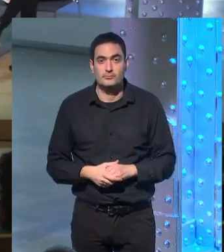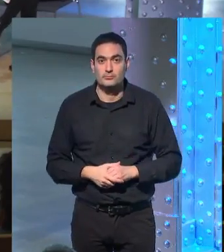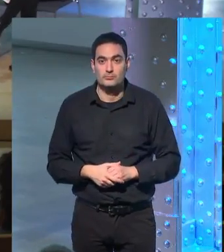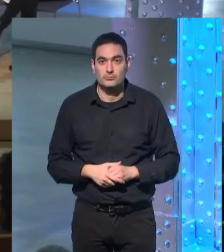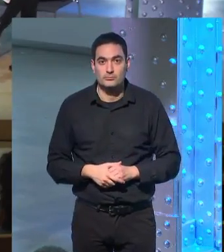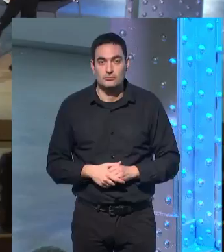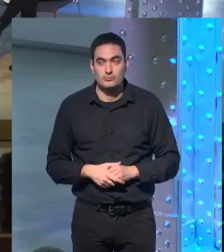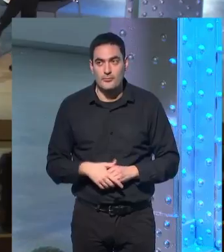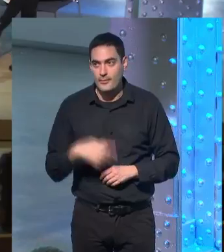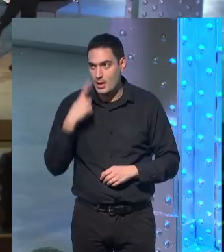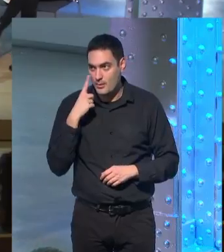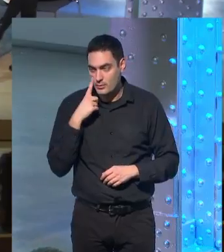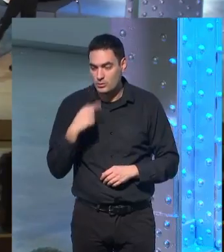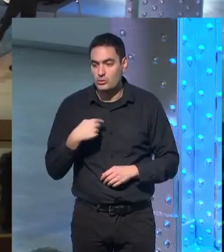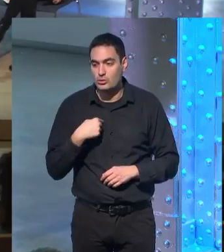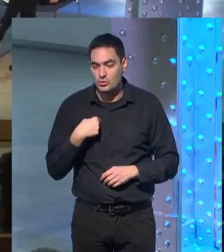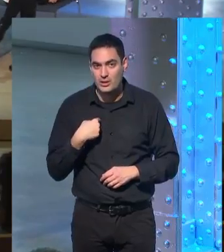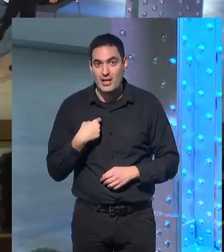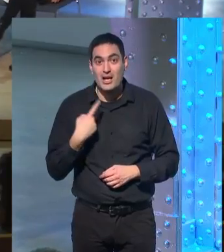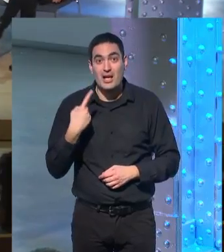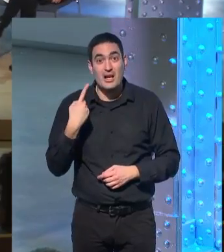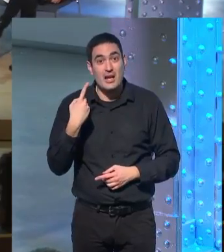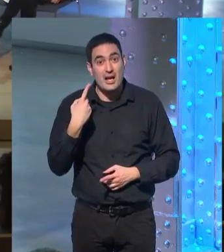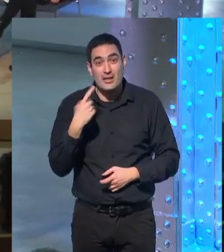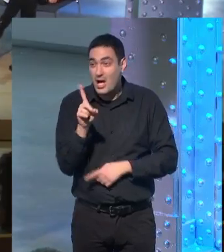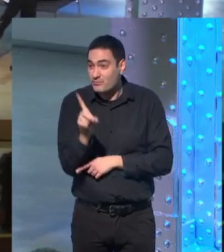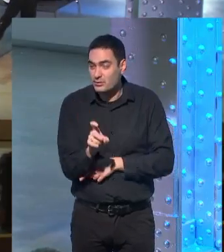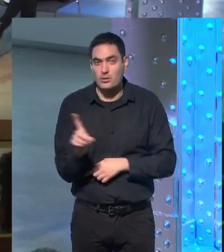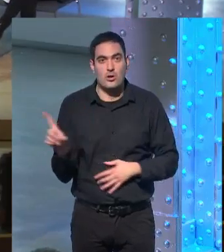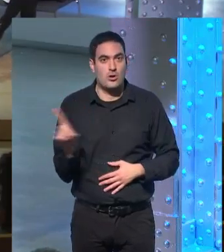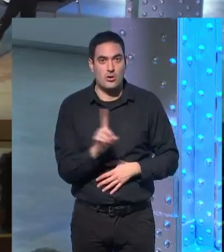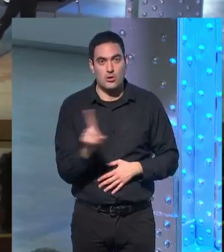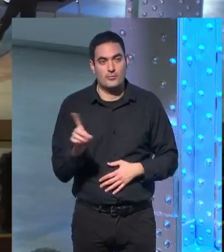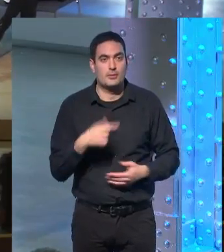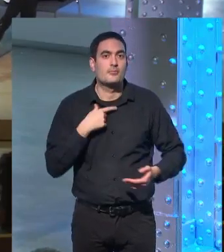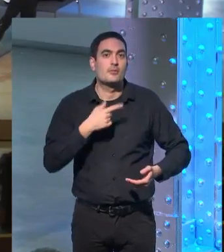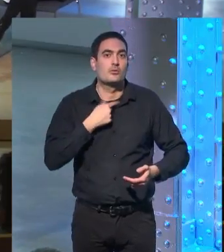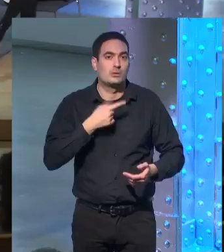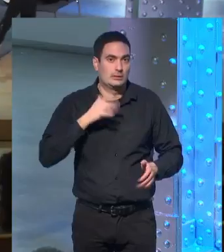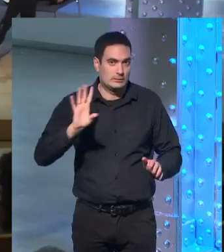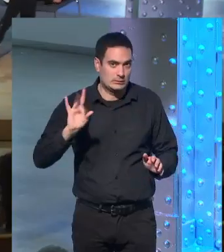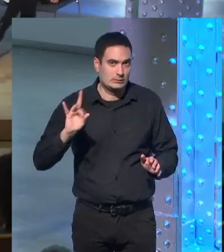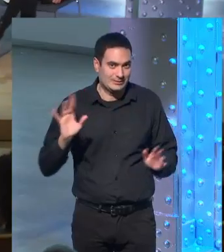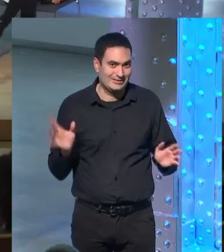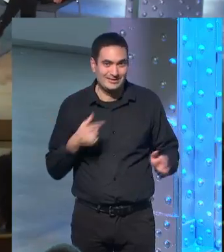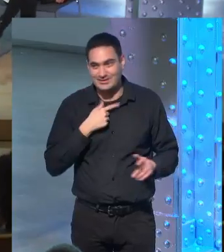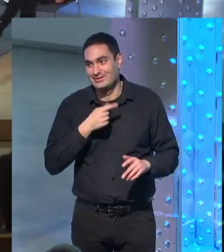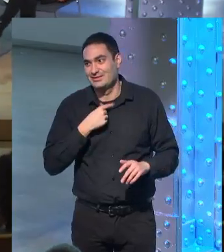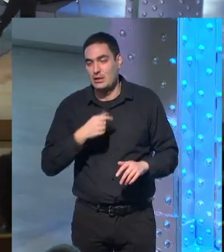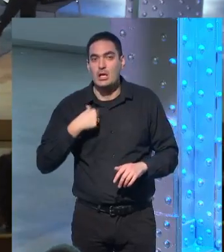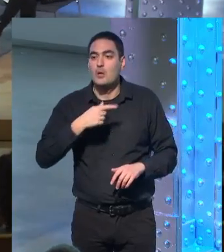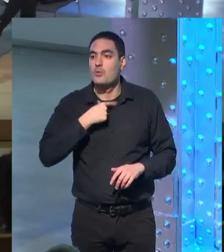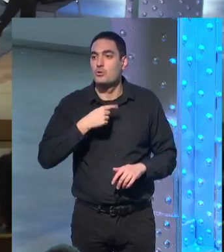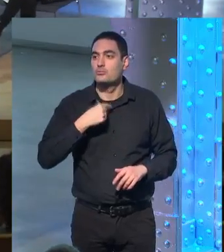conectados? A ver, yo necesitarlo, no, pero... Bueno, que te guste. Sí, eso sí. A mí